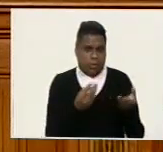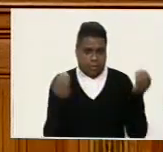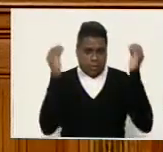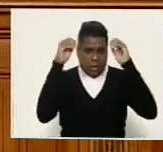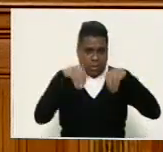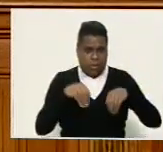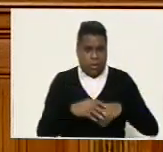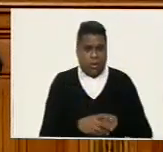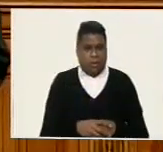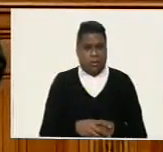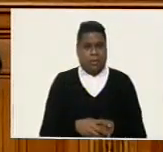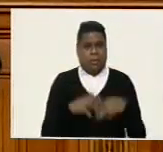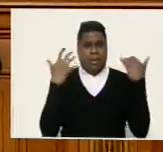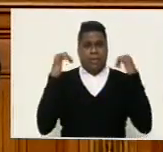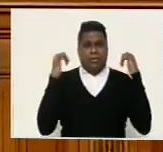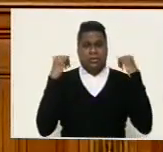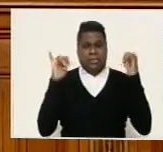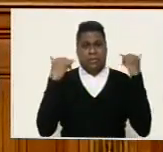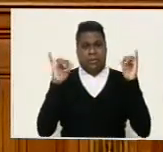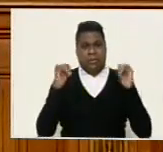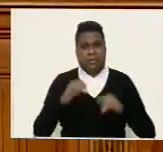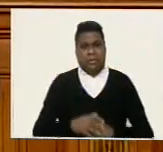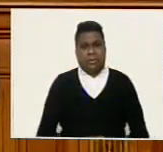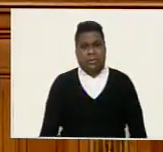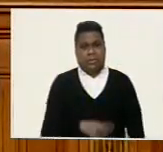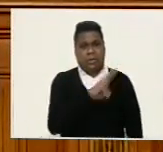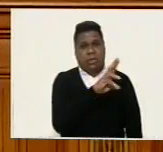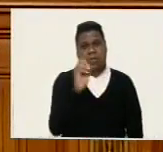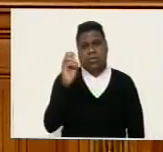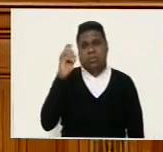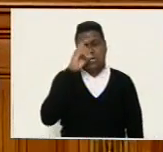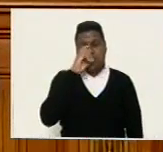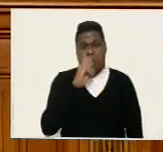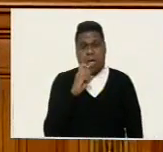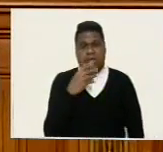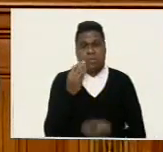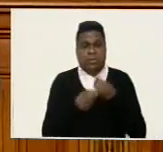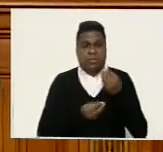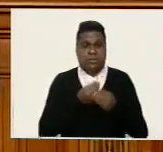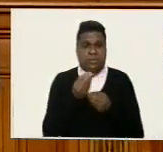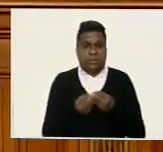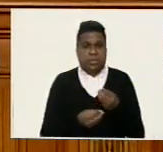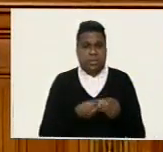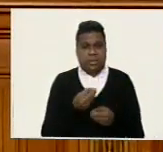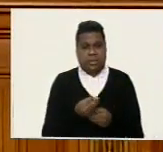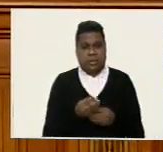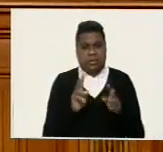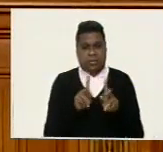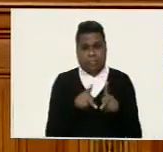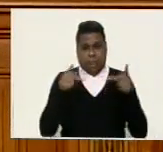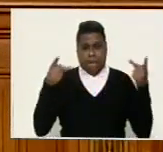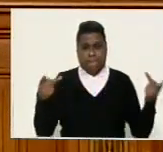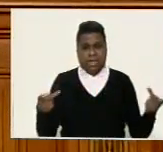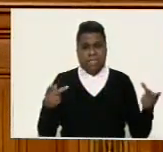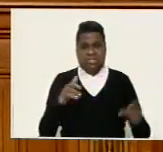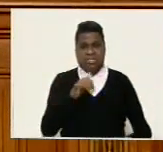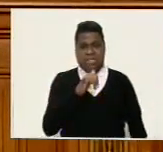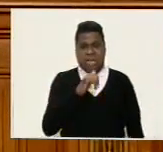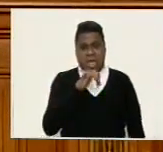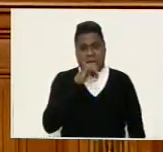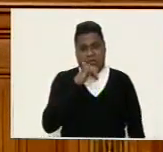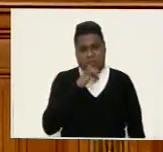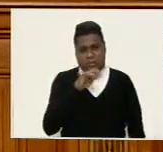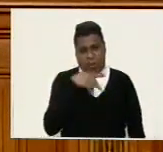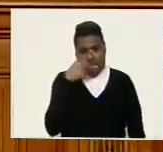para conmemorar, para celebrar los 200 años de la creación del Correo del Orinoco, el